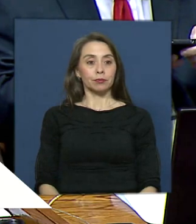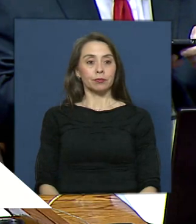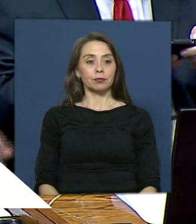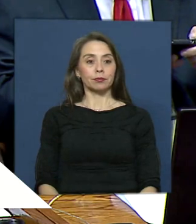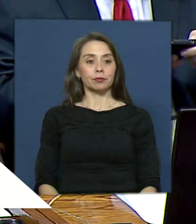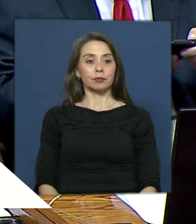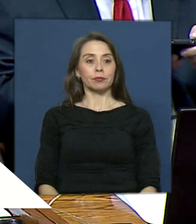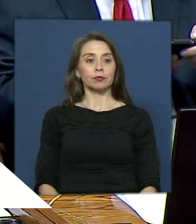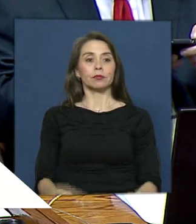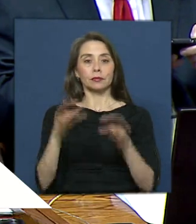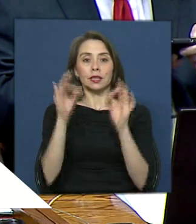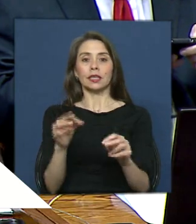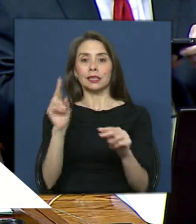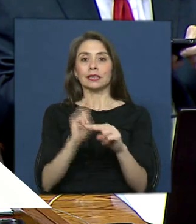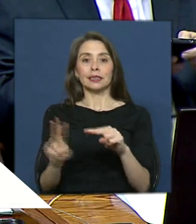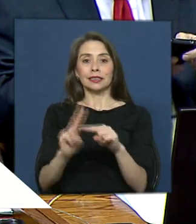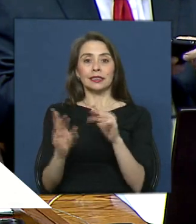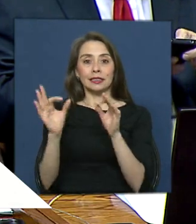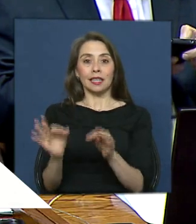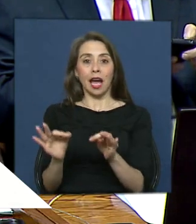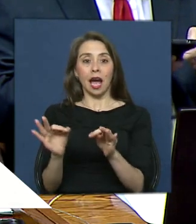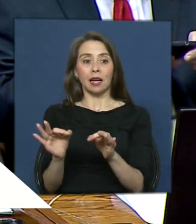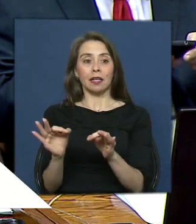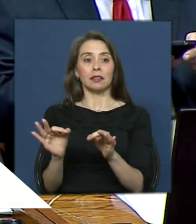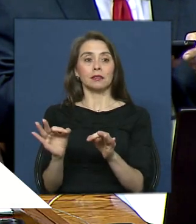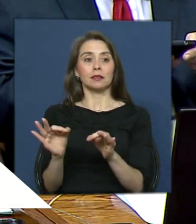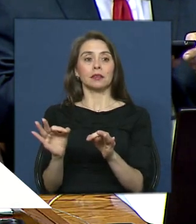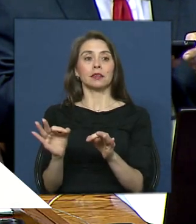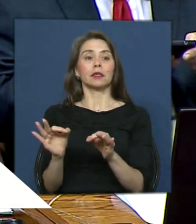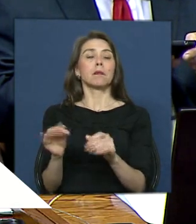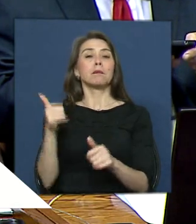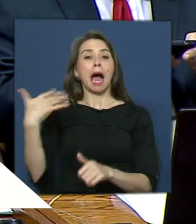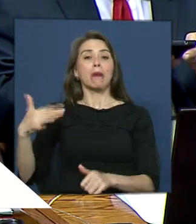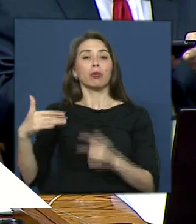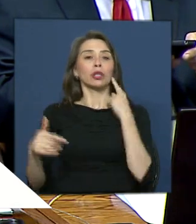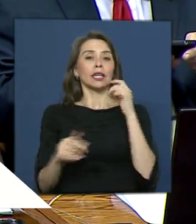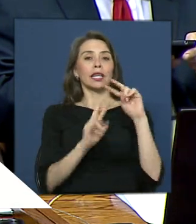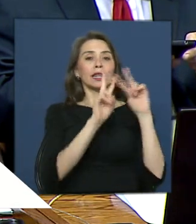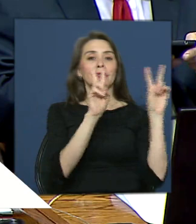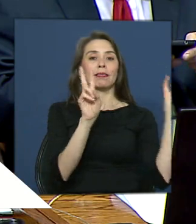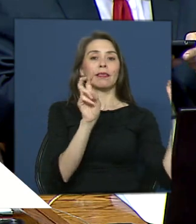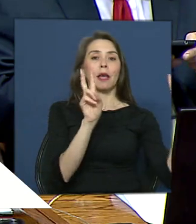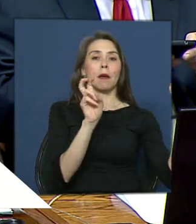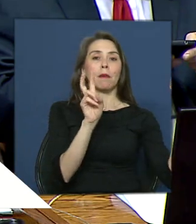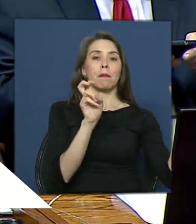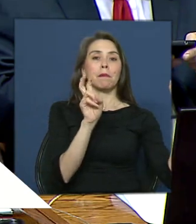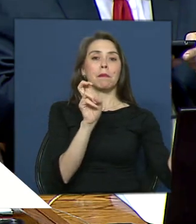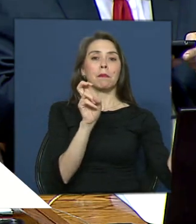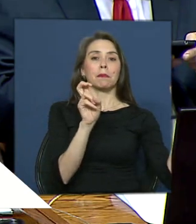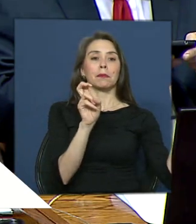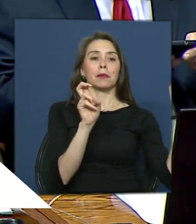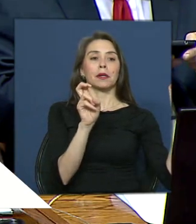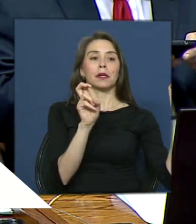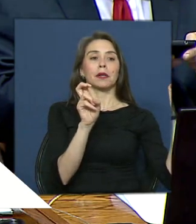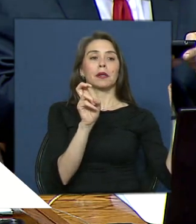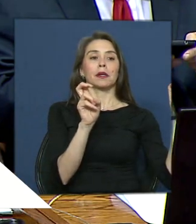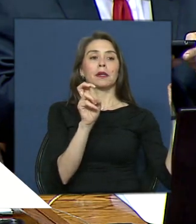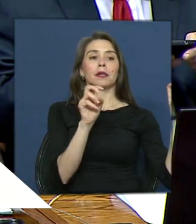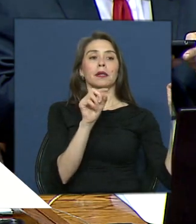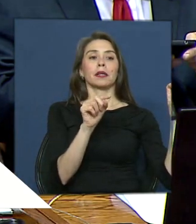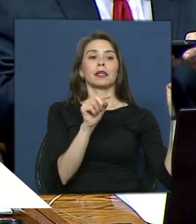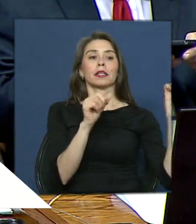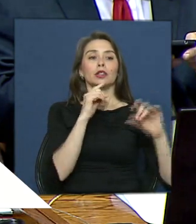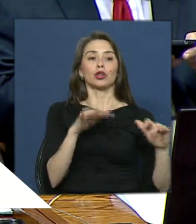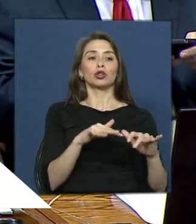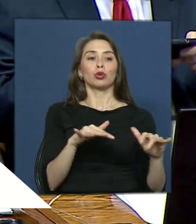se concrete que, ¿no es cierto?, el tema de, comillas, la posibilidad de que este mecanismo se